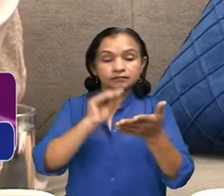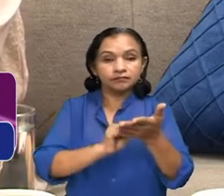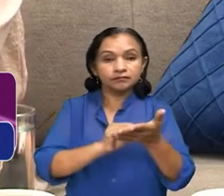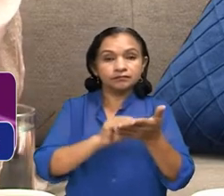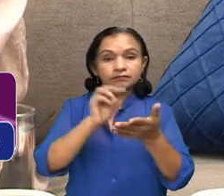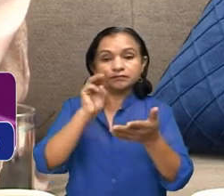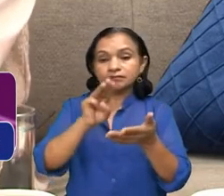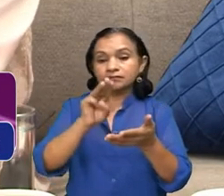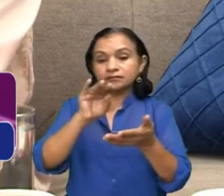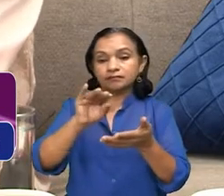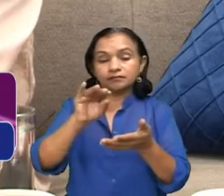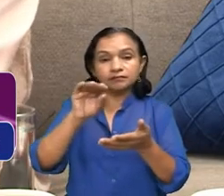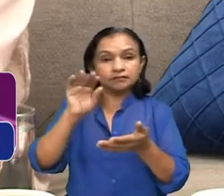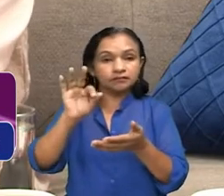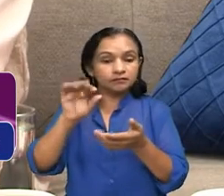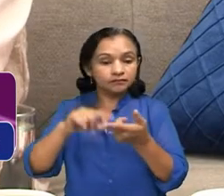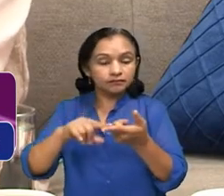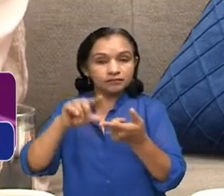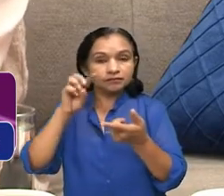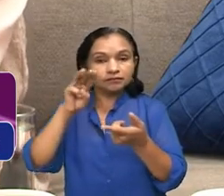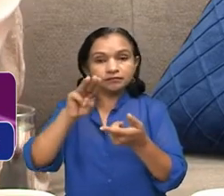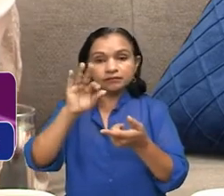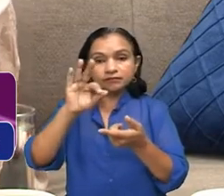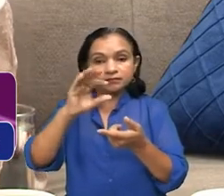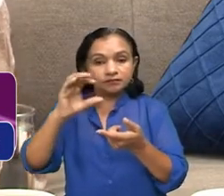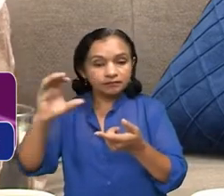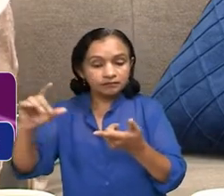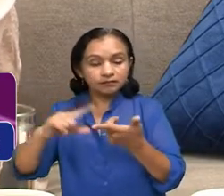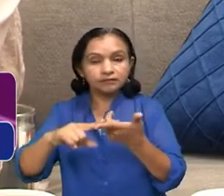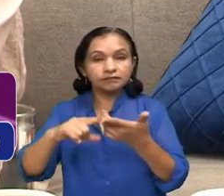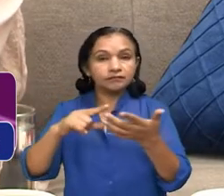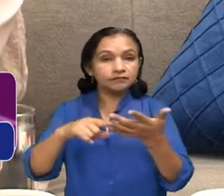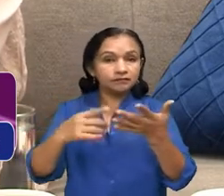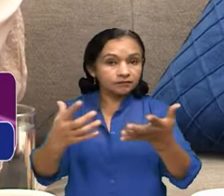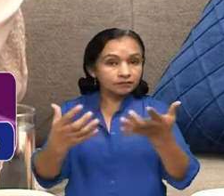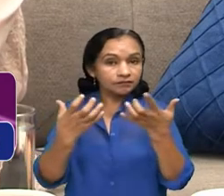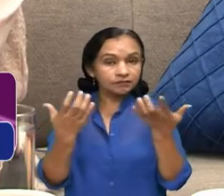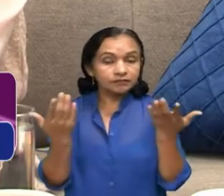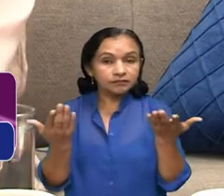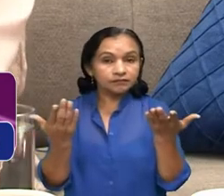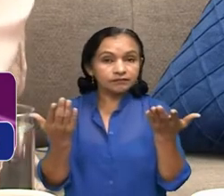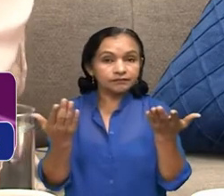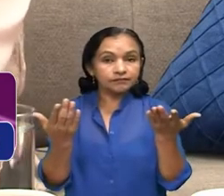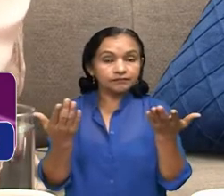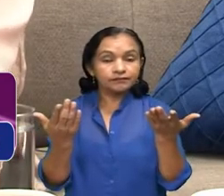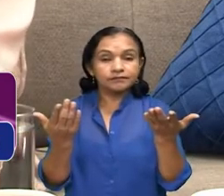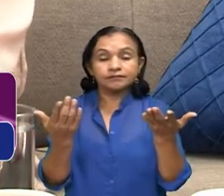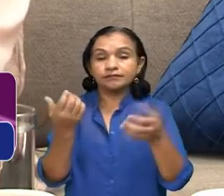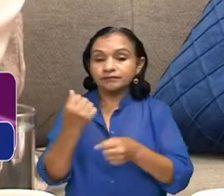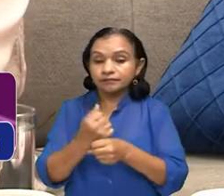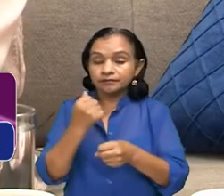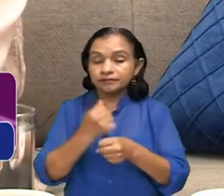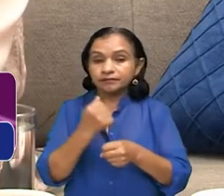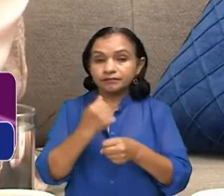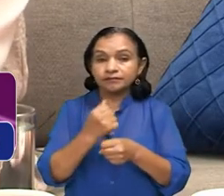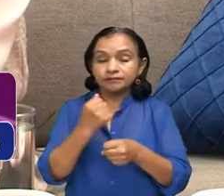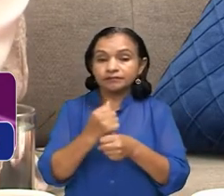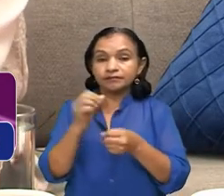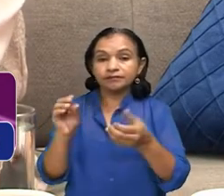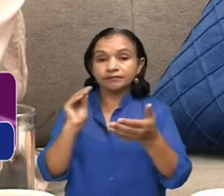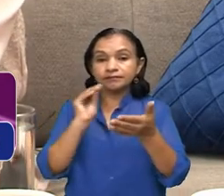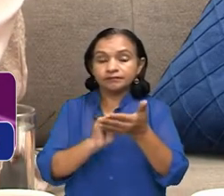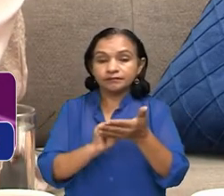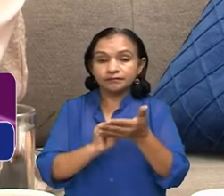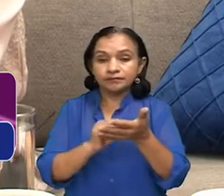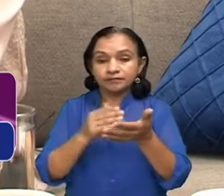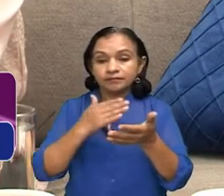PYME? Tengo que ir al MIFI, ¿qué tengo que llevar? O si yo quiero tener, ¿verdad?, y emplear y poner en el sistema